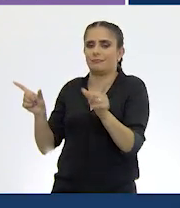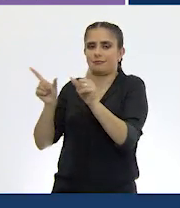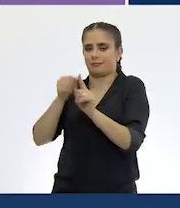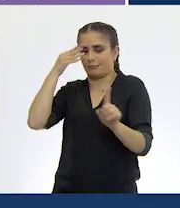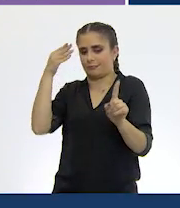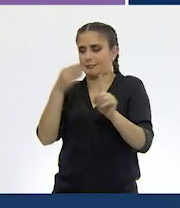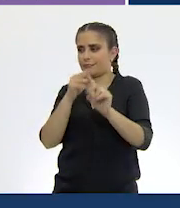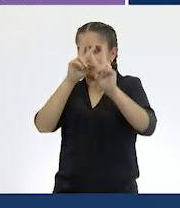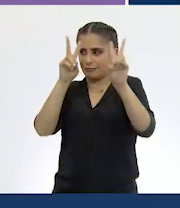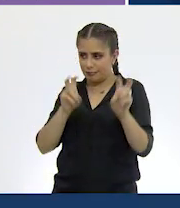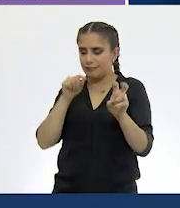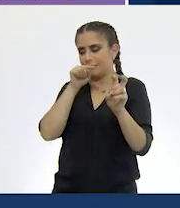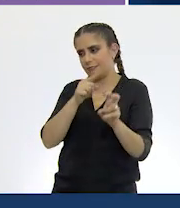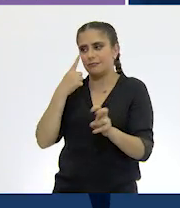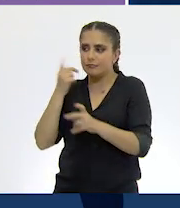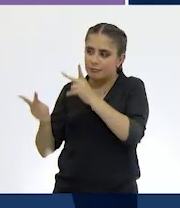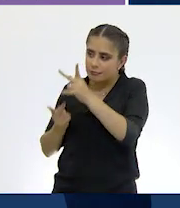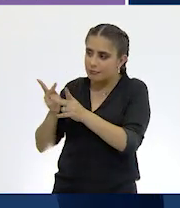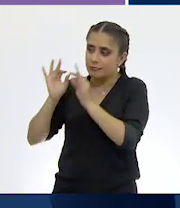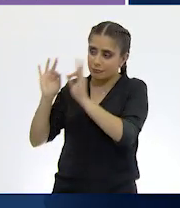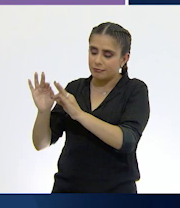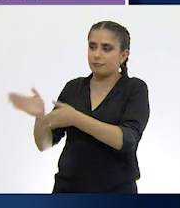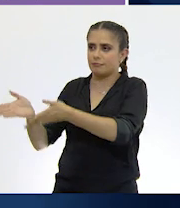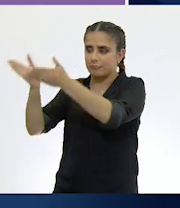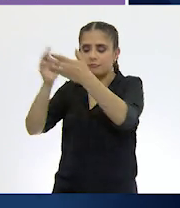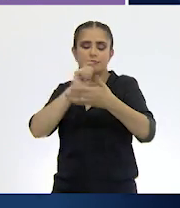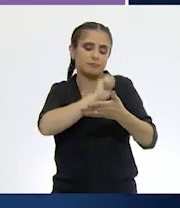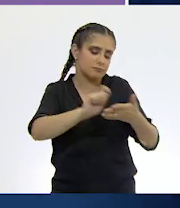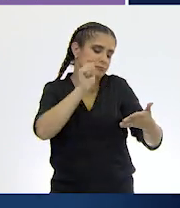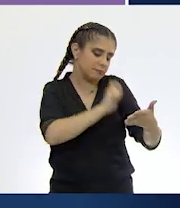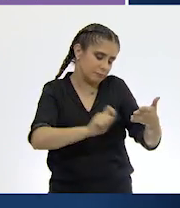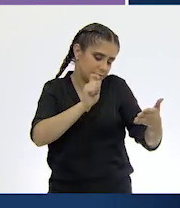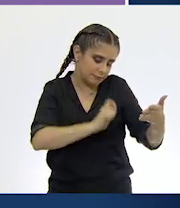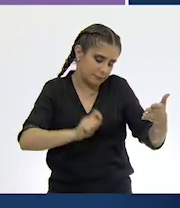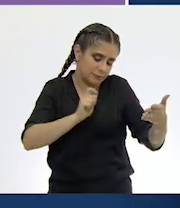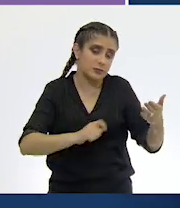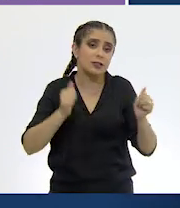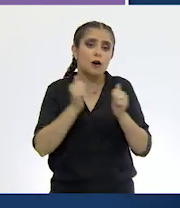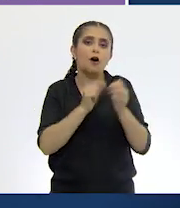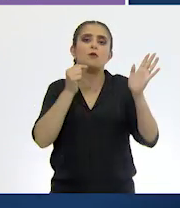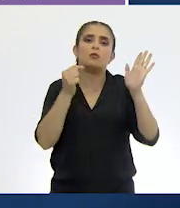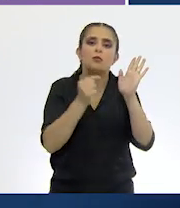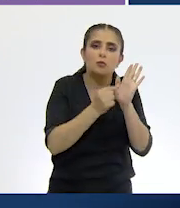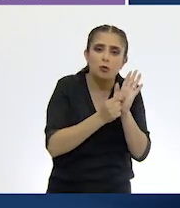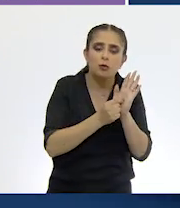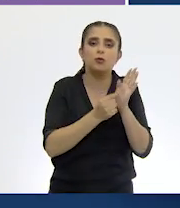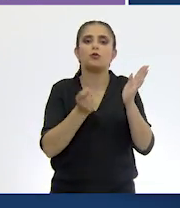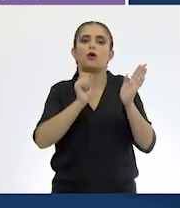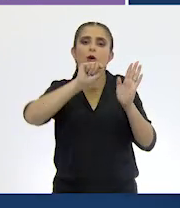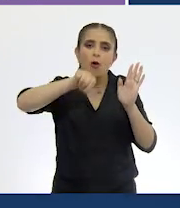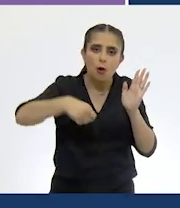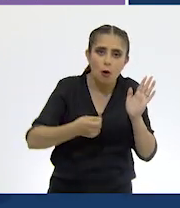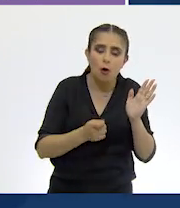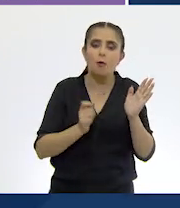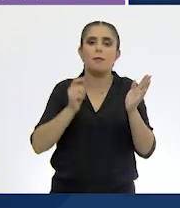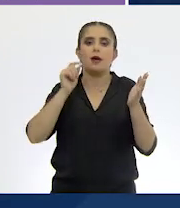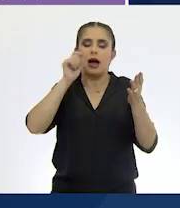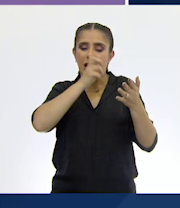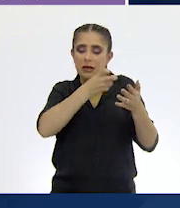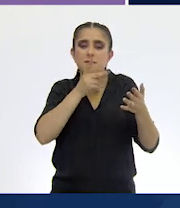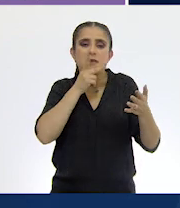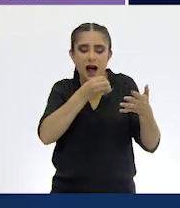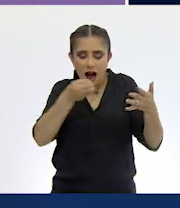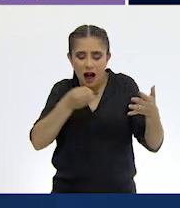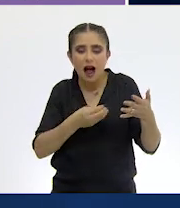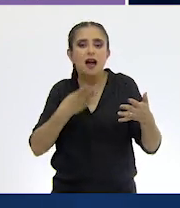central, verificar la ortografía y la puntuación. Entonces aquí, bueno, nosotros, tanto como nos lo plantean en el